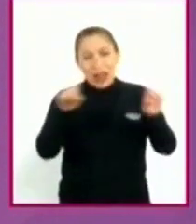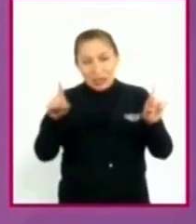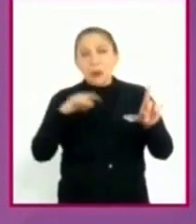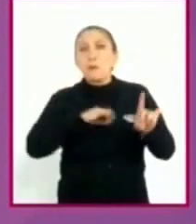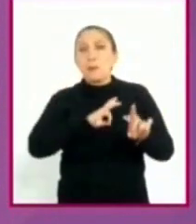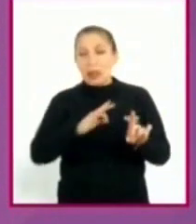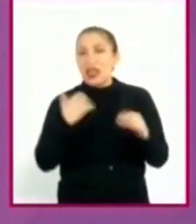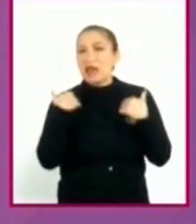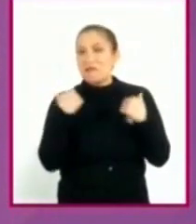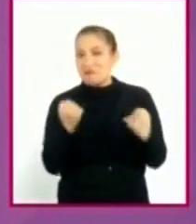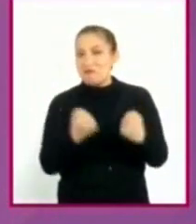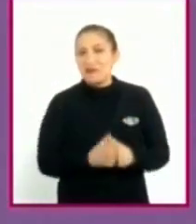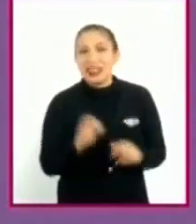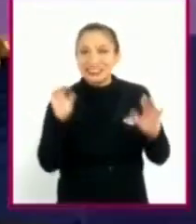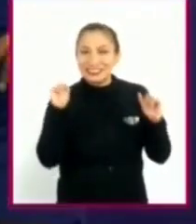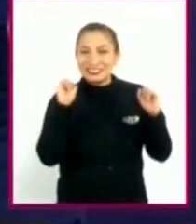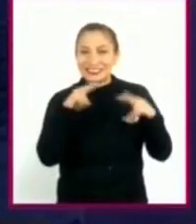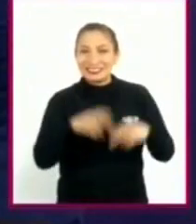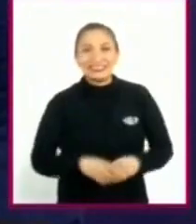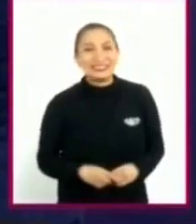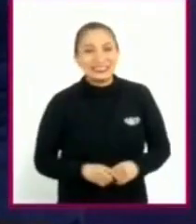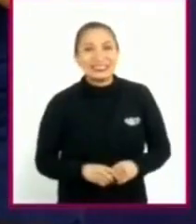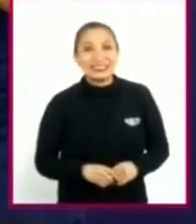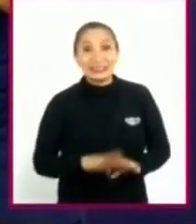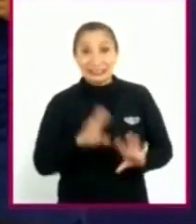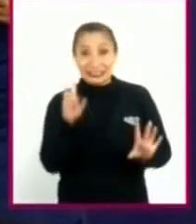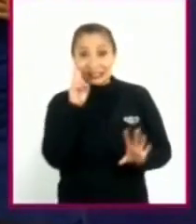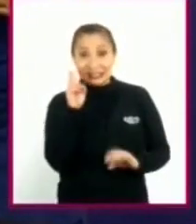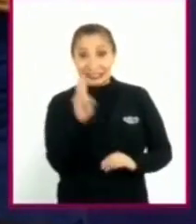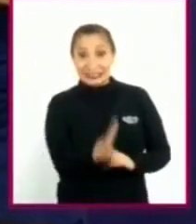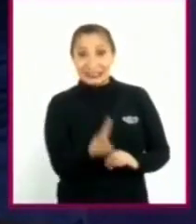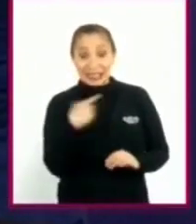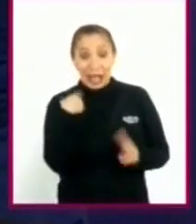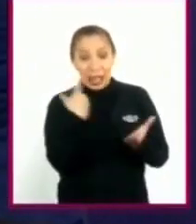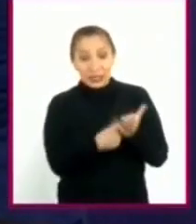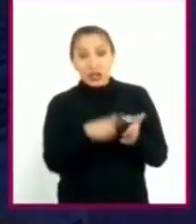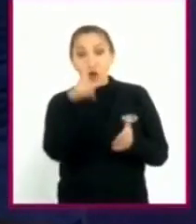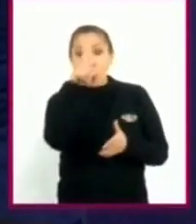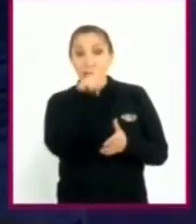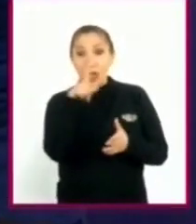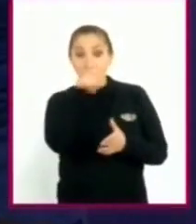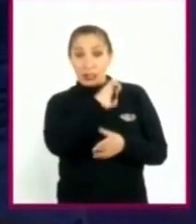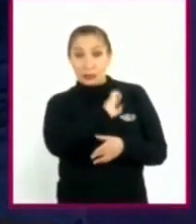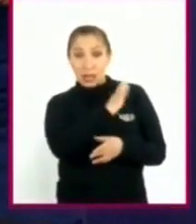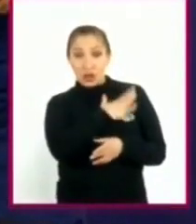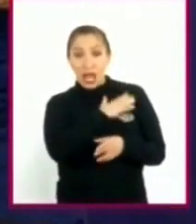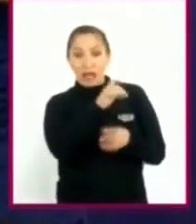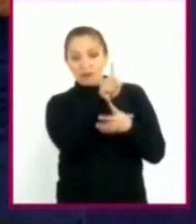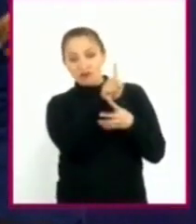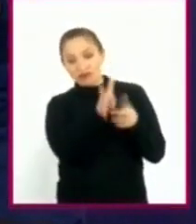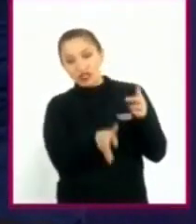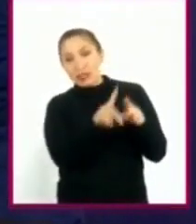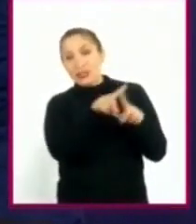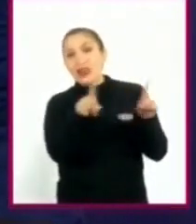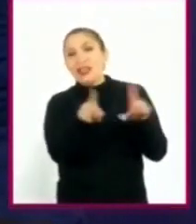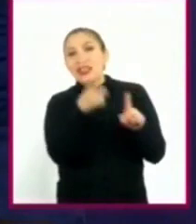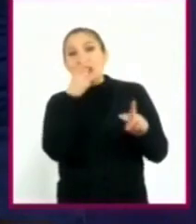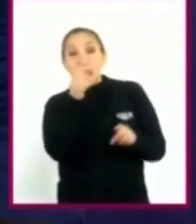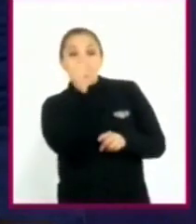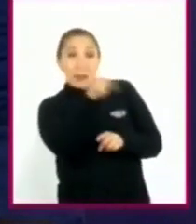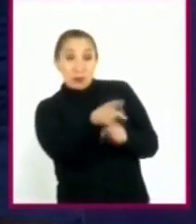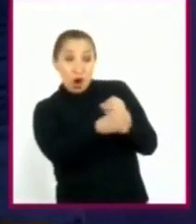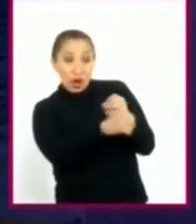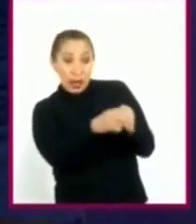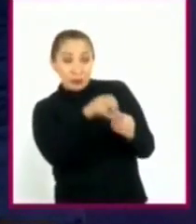nos podemos entender. Adiós. Como observaron, dentro de la lengua española hay varias maneras de nombrar a las